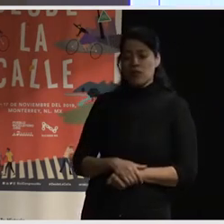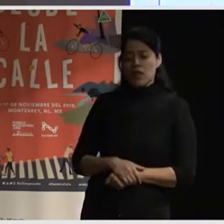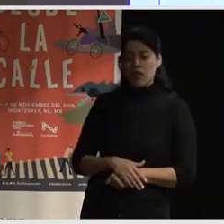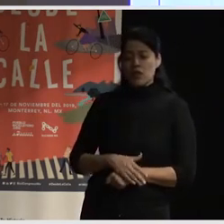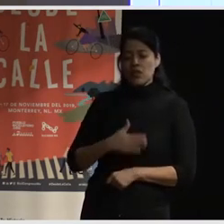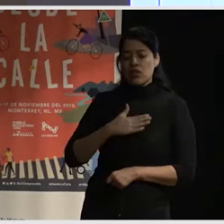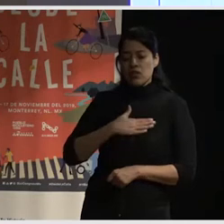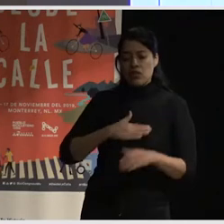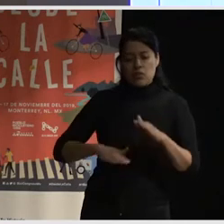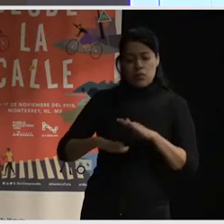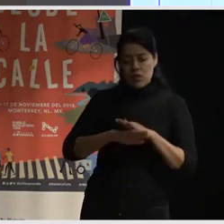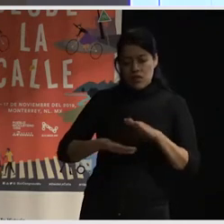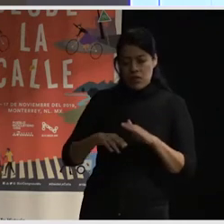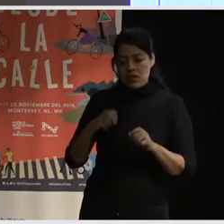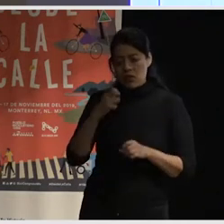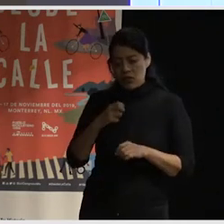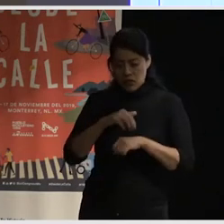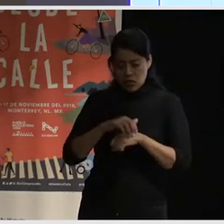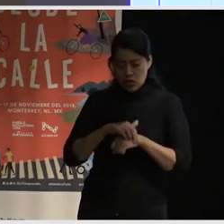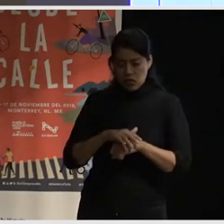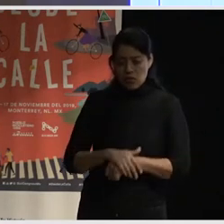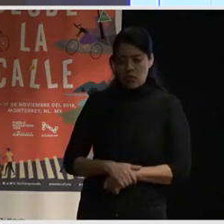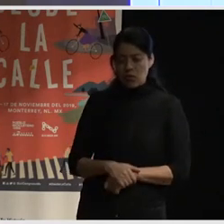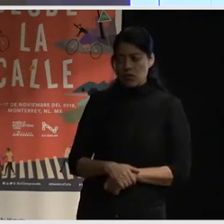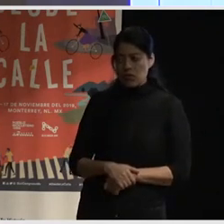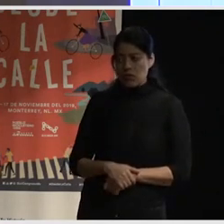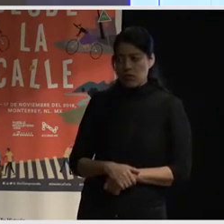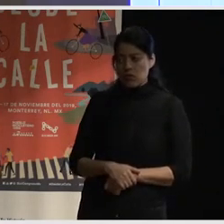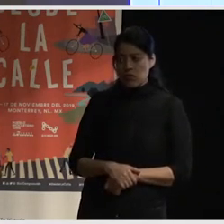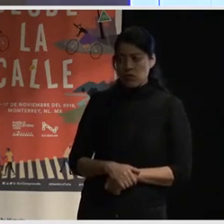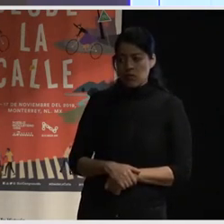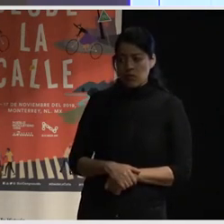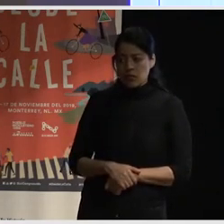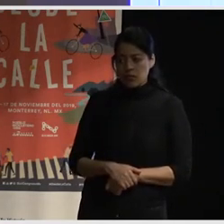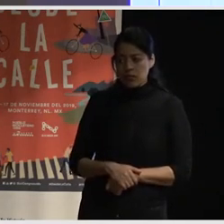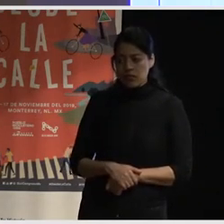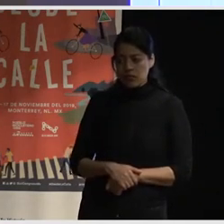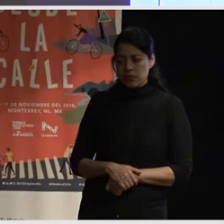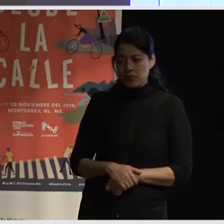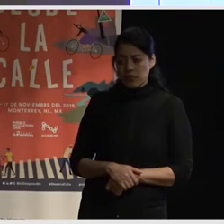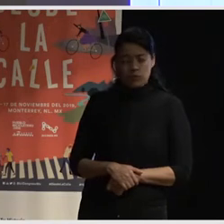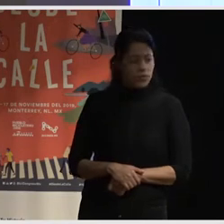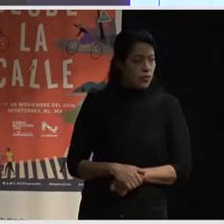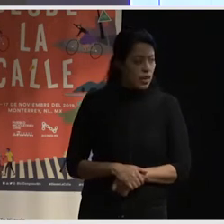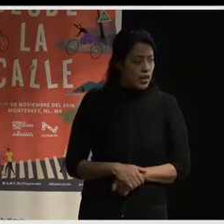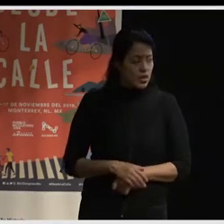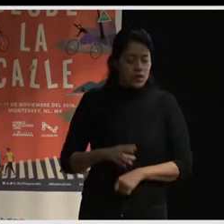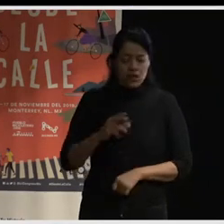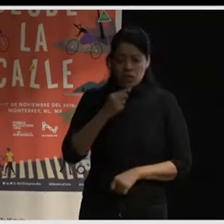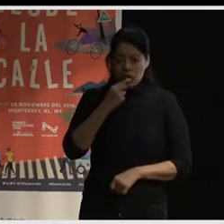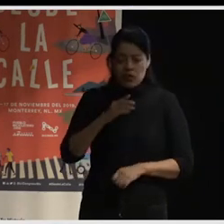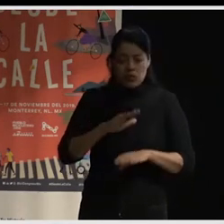me basta un poco aquí en esto en estos datos no voy a entrar en mayor en mayor tecnicismo